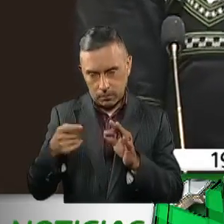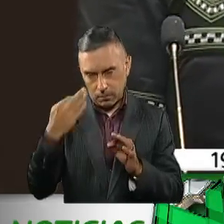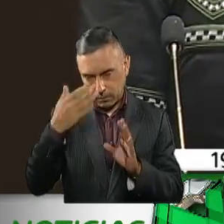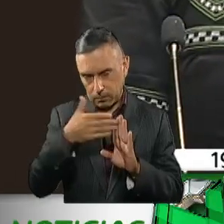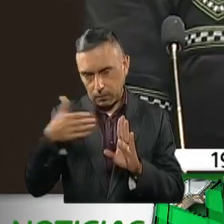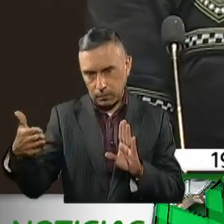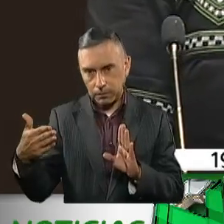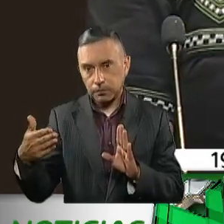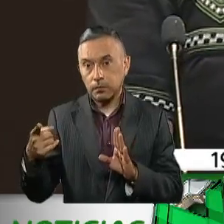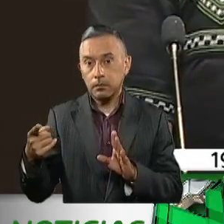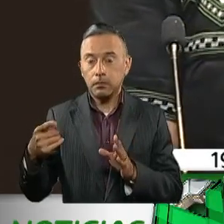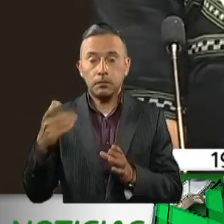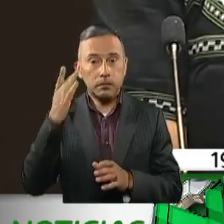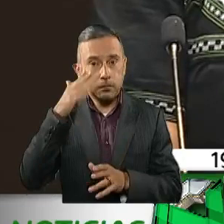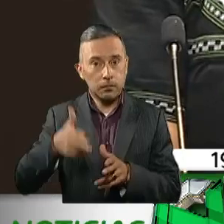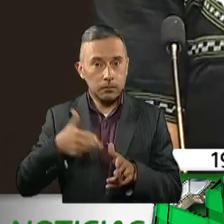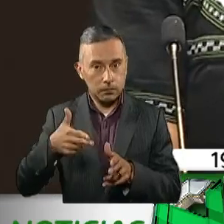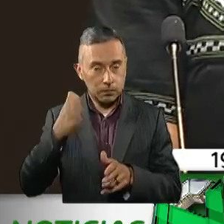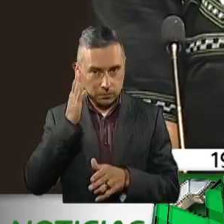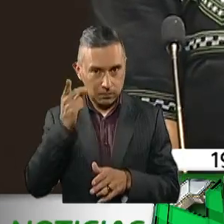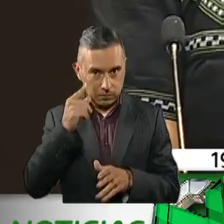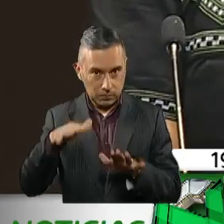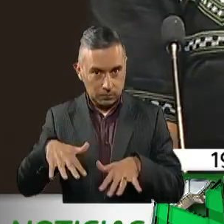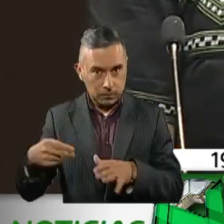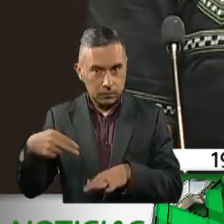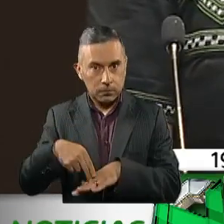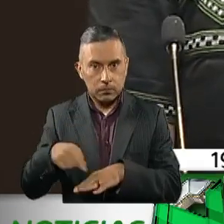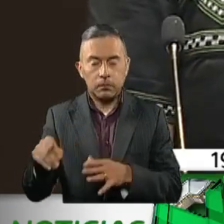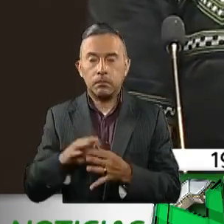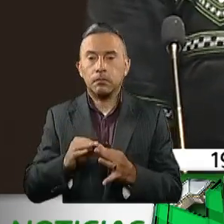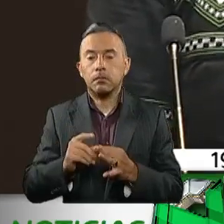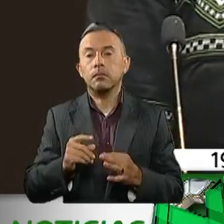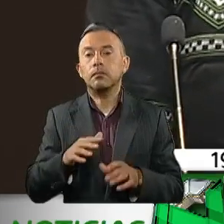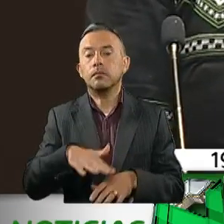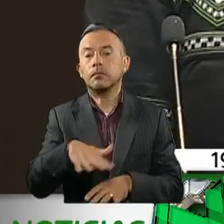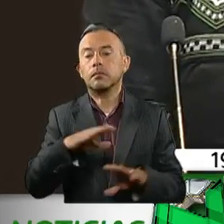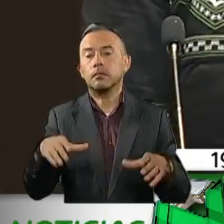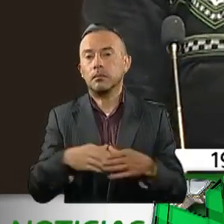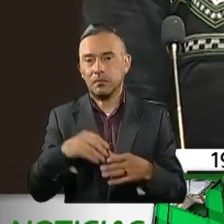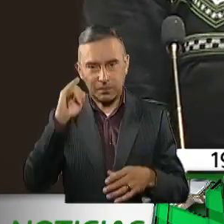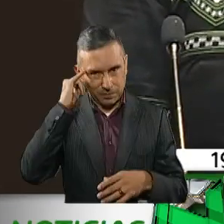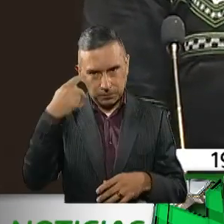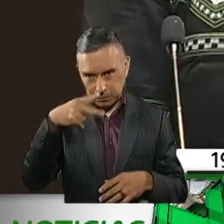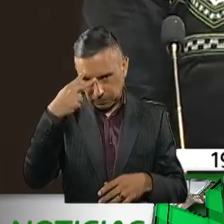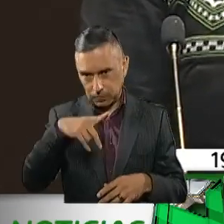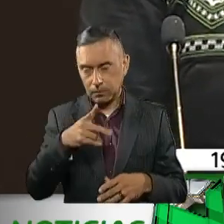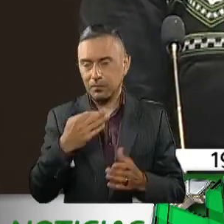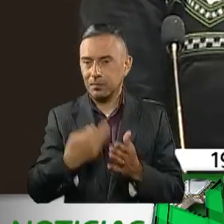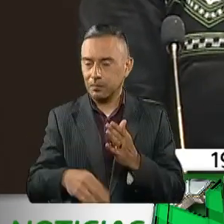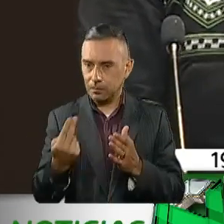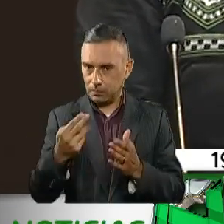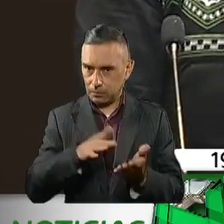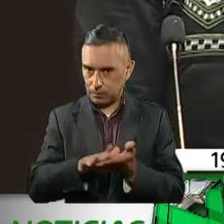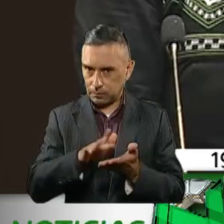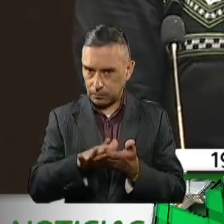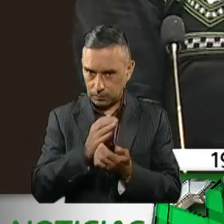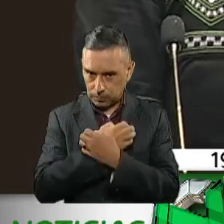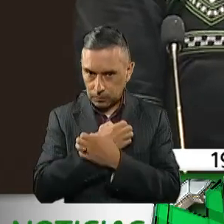la tribuna de San Lázaro se pronunció por fortalecer la educación en las comunidades originarias sin olvidar sus conocimientos ancestrales